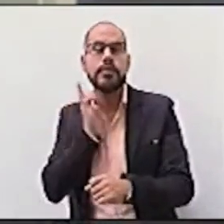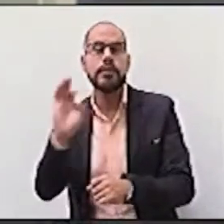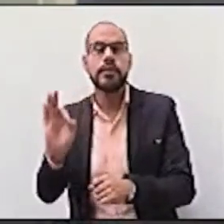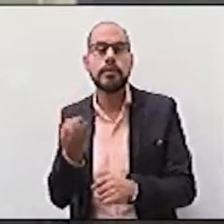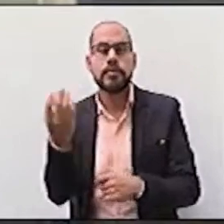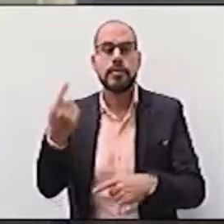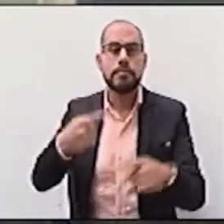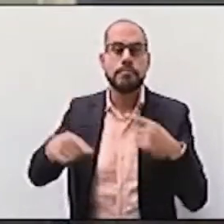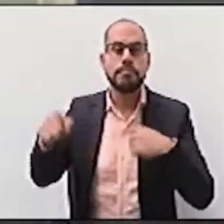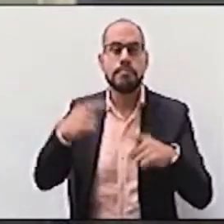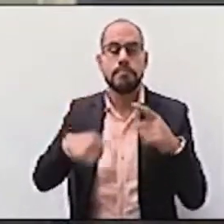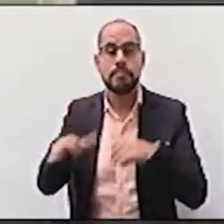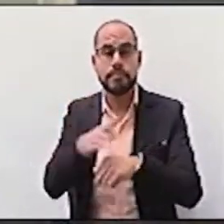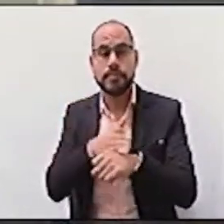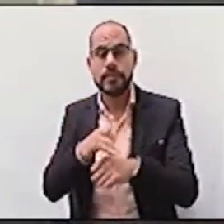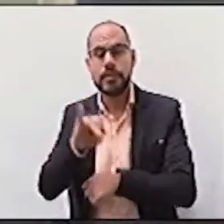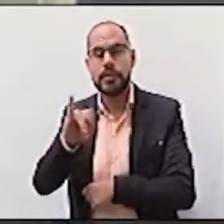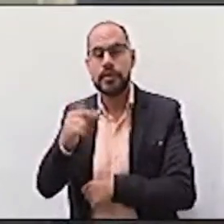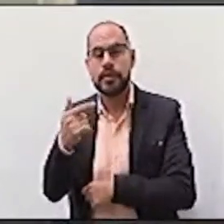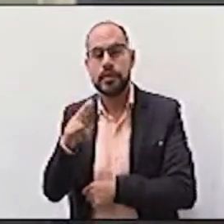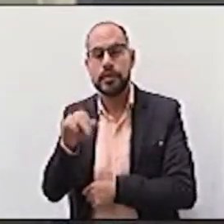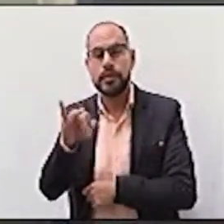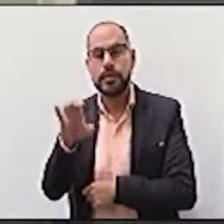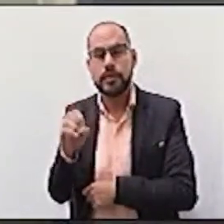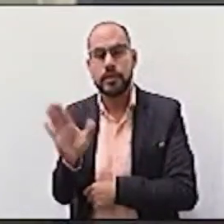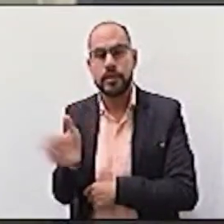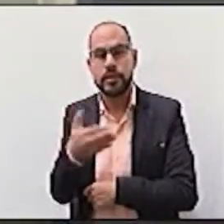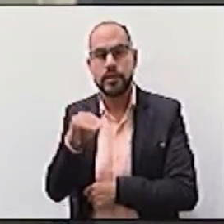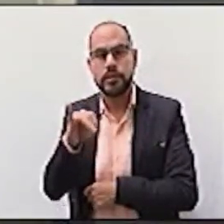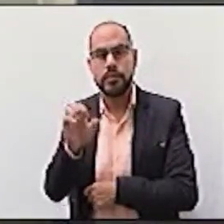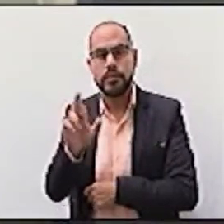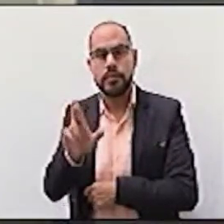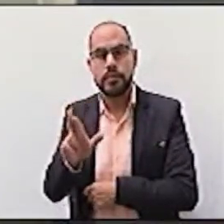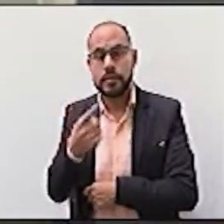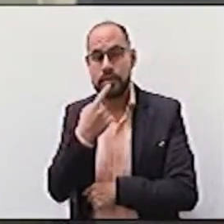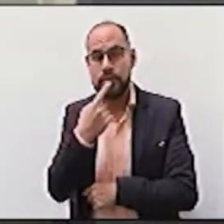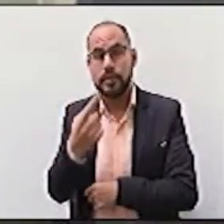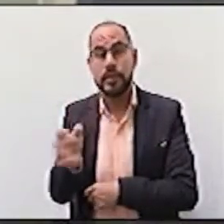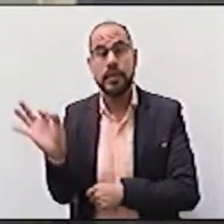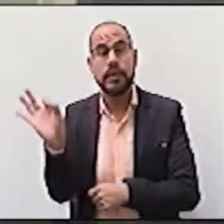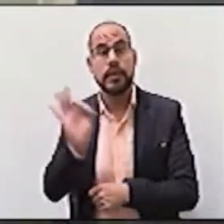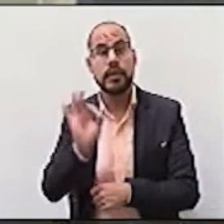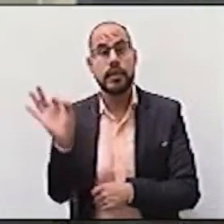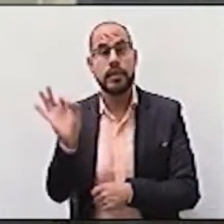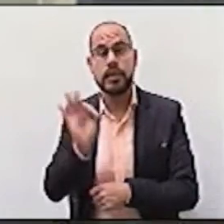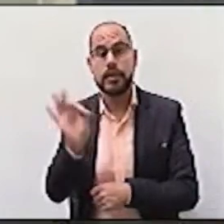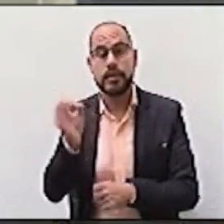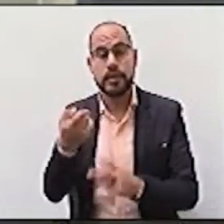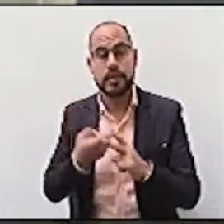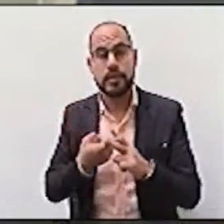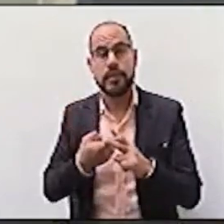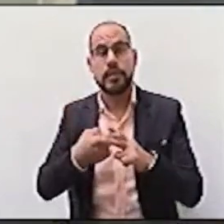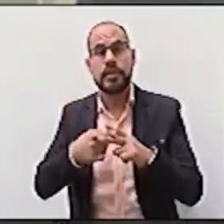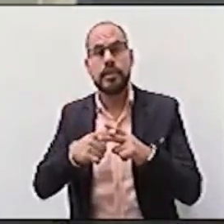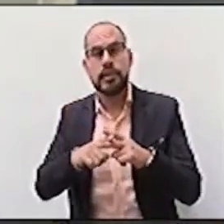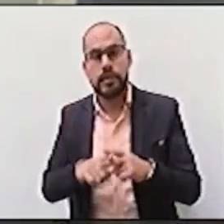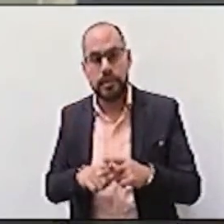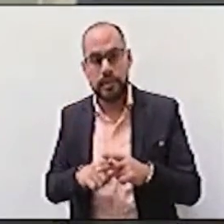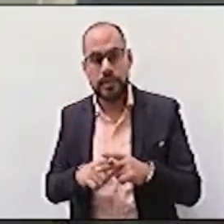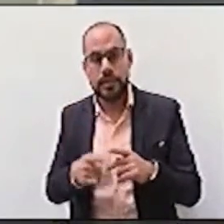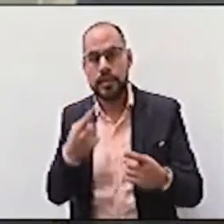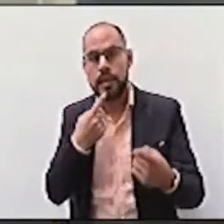federales de Morena, Ignacio Mier, se acerca y me dice que hay la posibilidad de iniciar